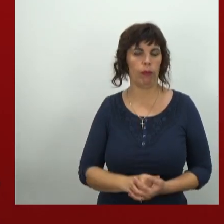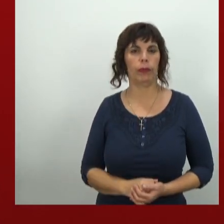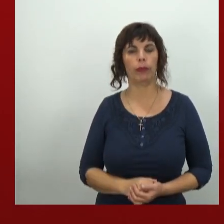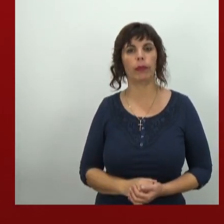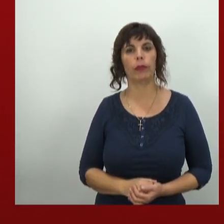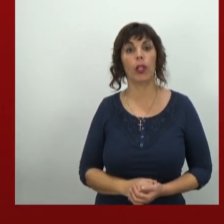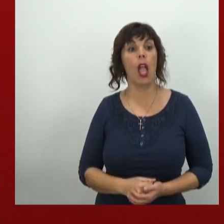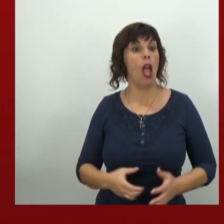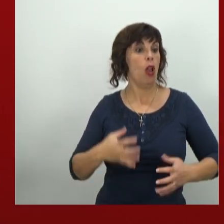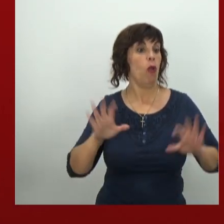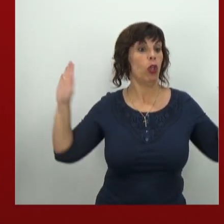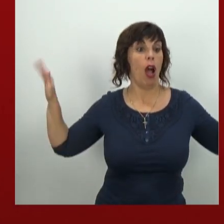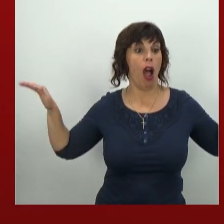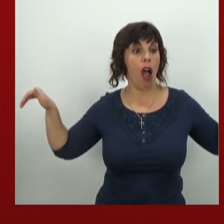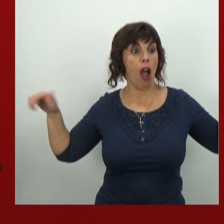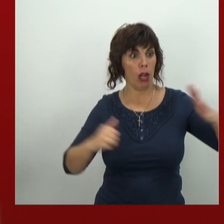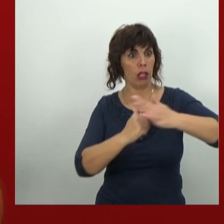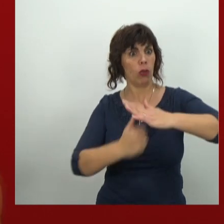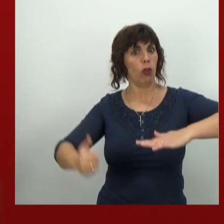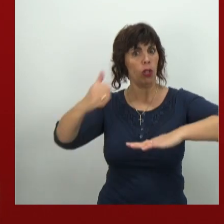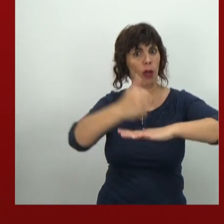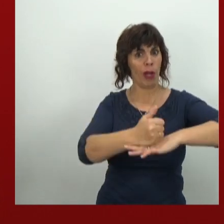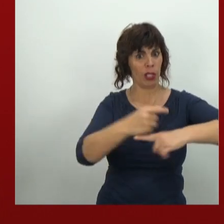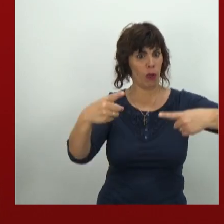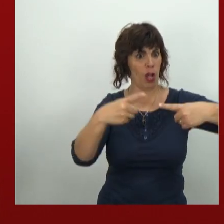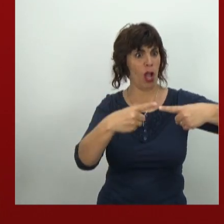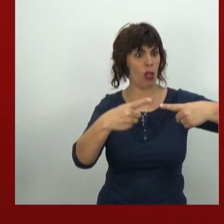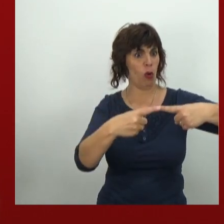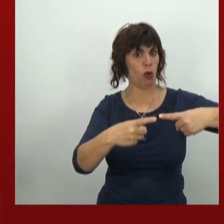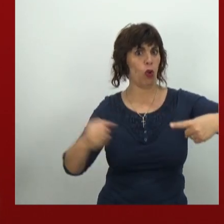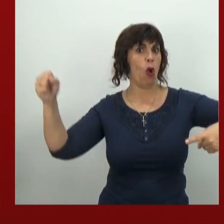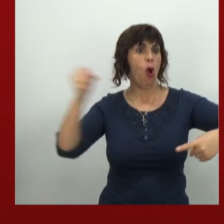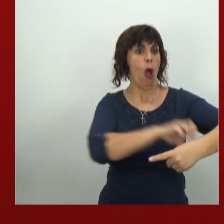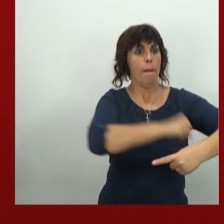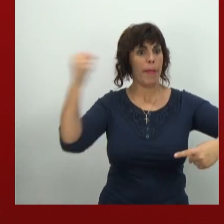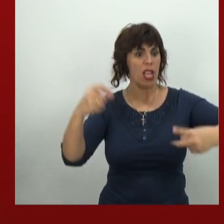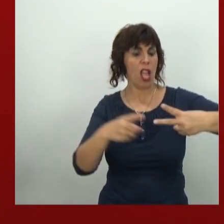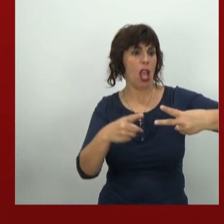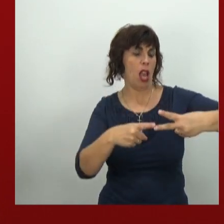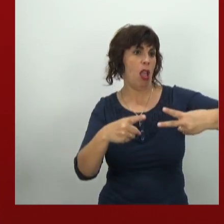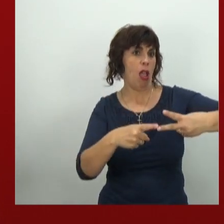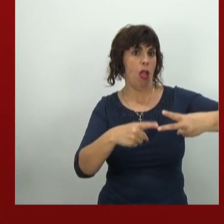la creación es limitada al tiempo y al espacio.